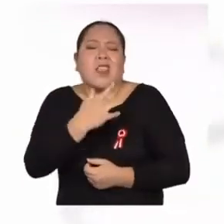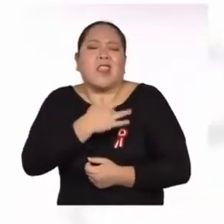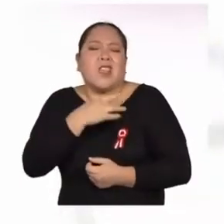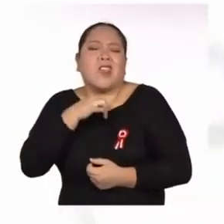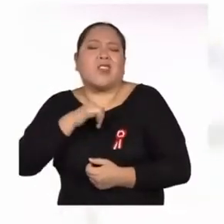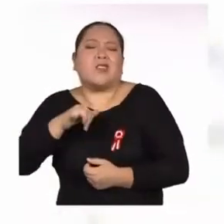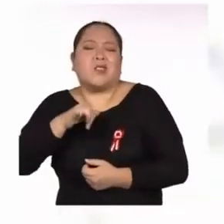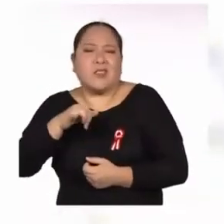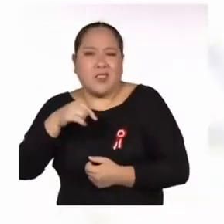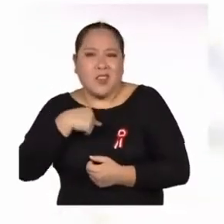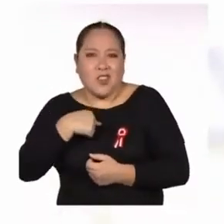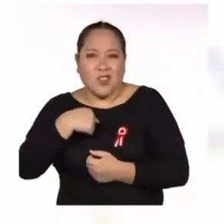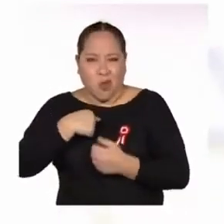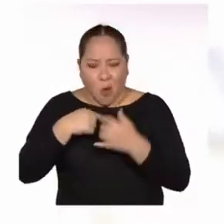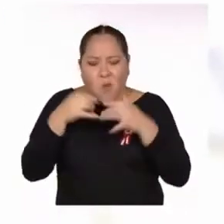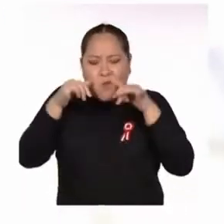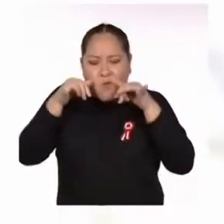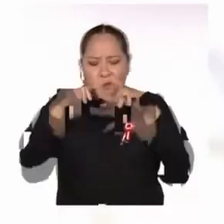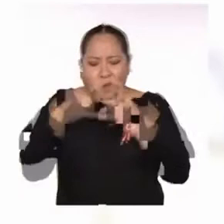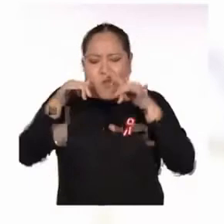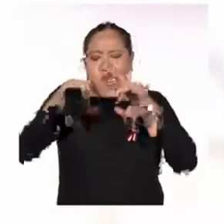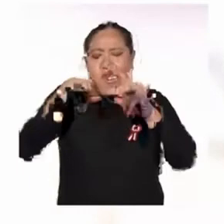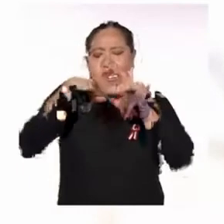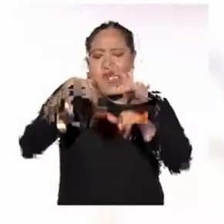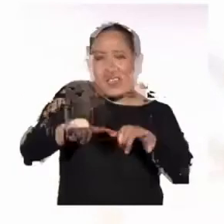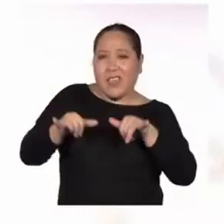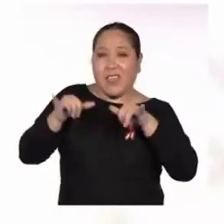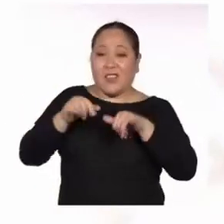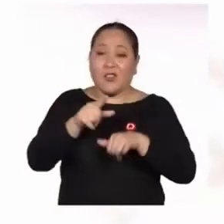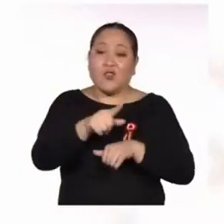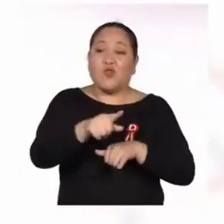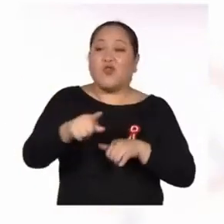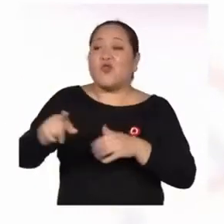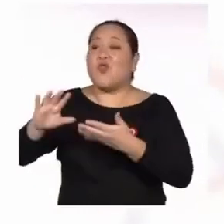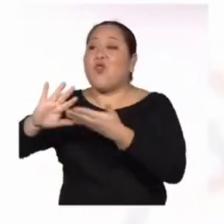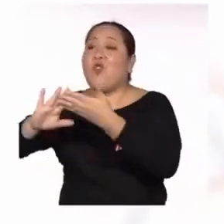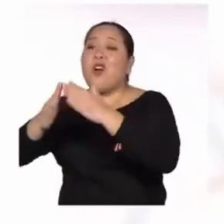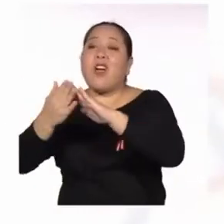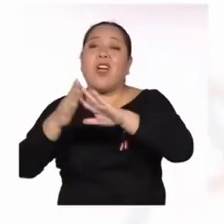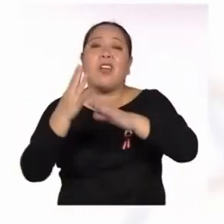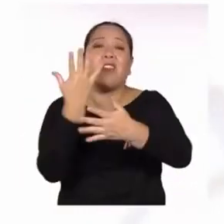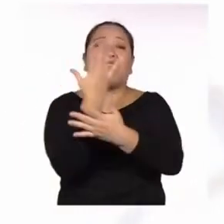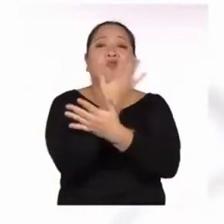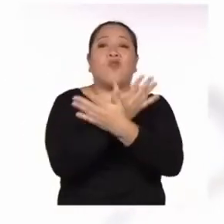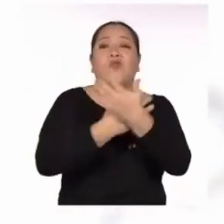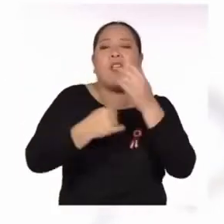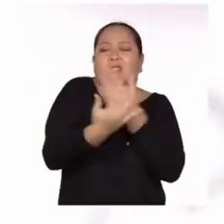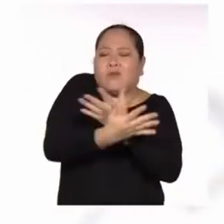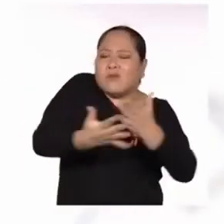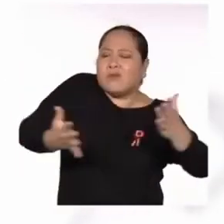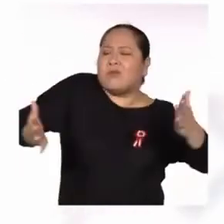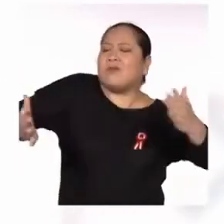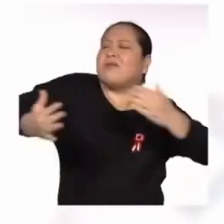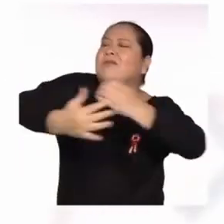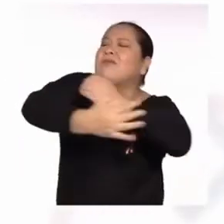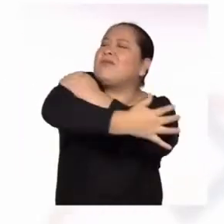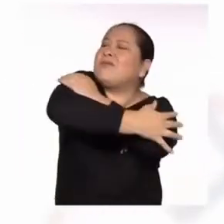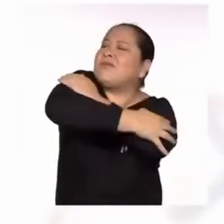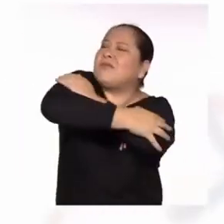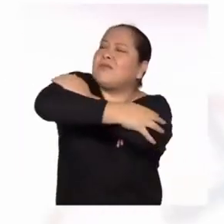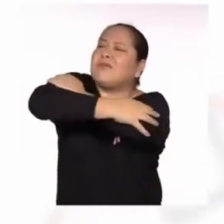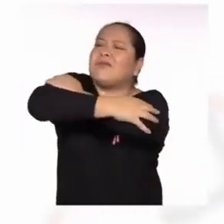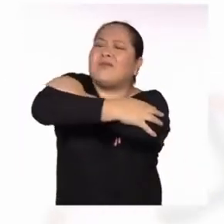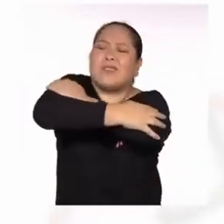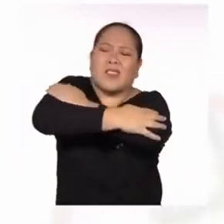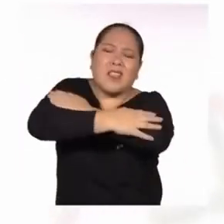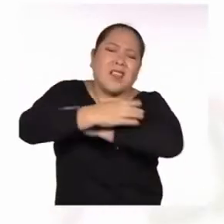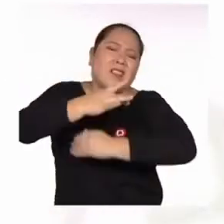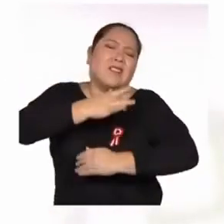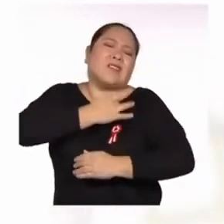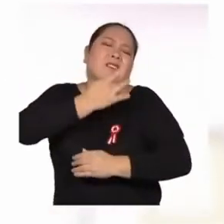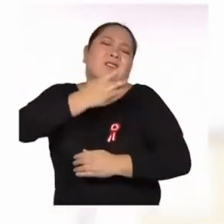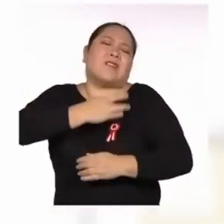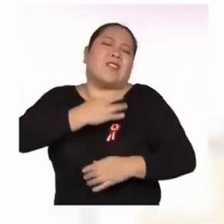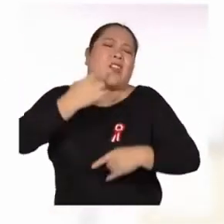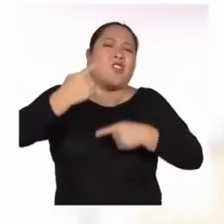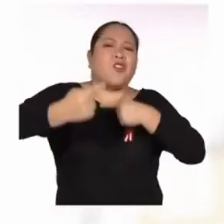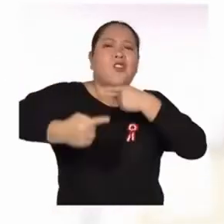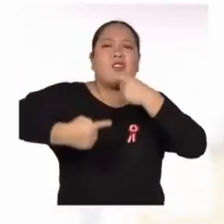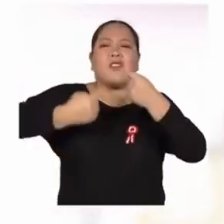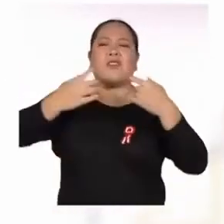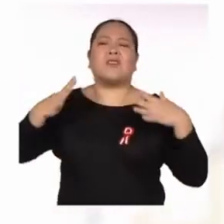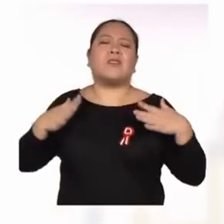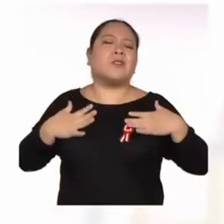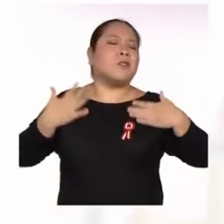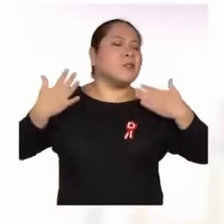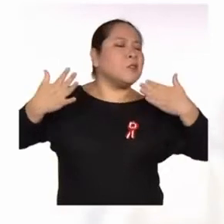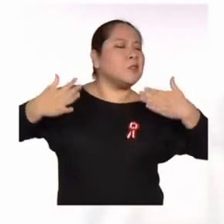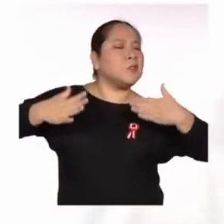por aquí me voy a quedar su gente los brazos abiertos te hacen sentir a diario la dicha